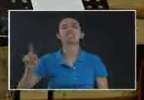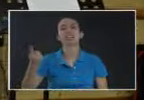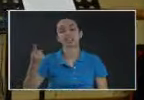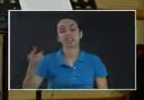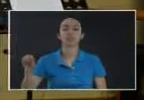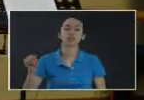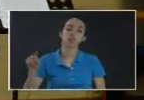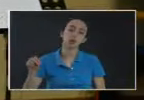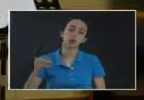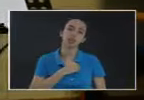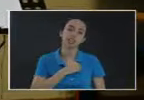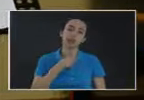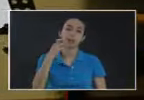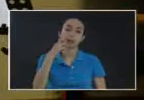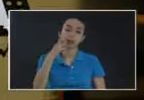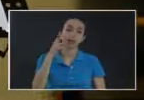no?